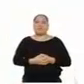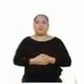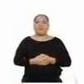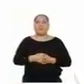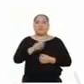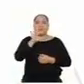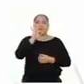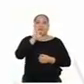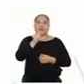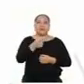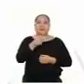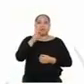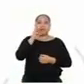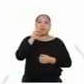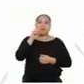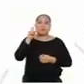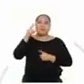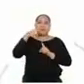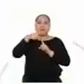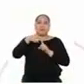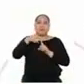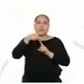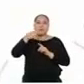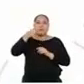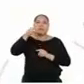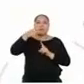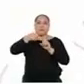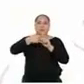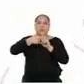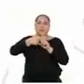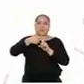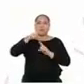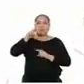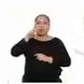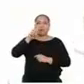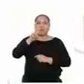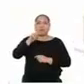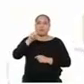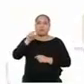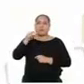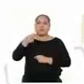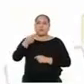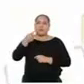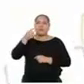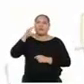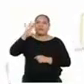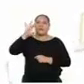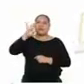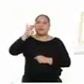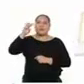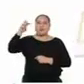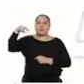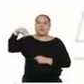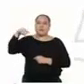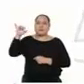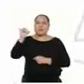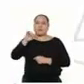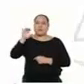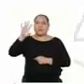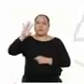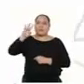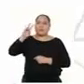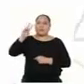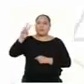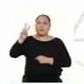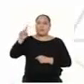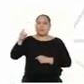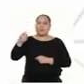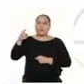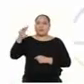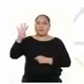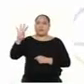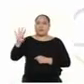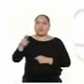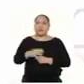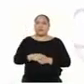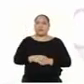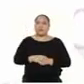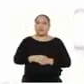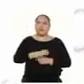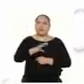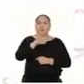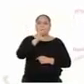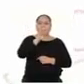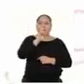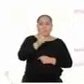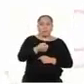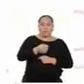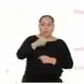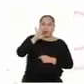9,6 T más 21,8 M es igual a 72,4. Y 8